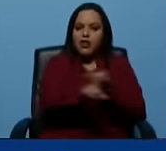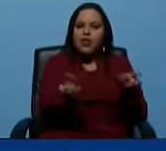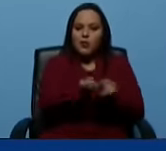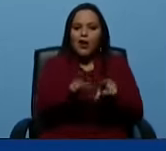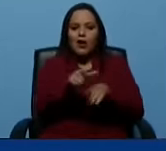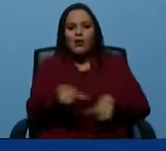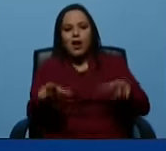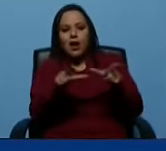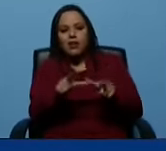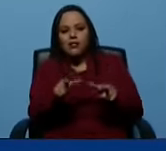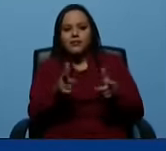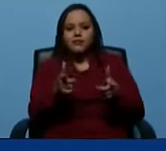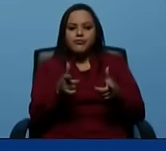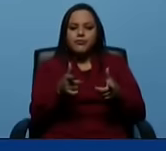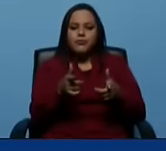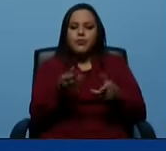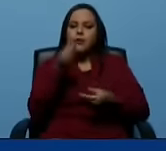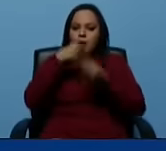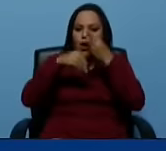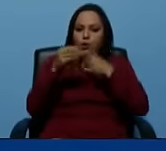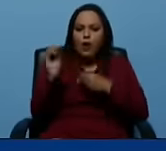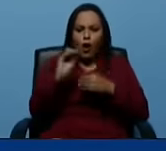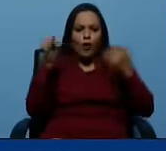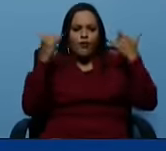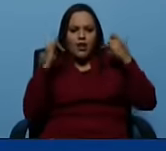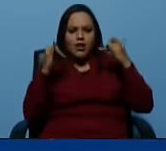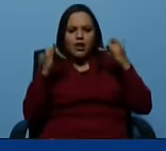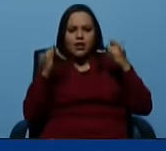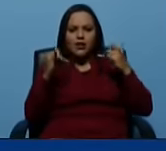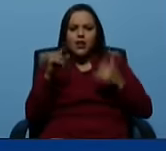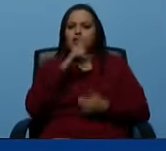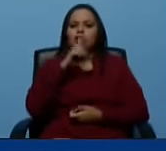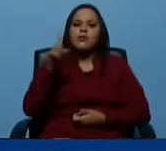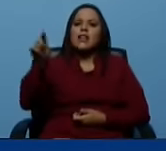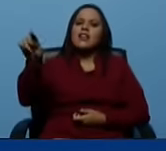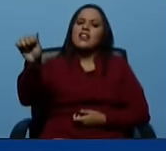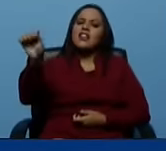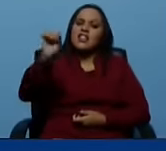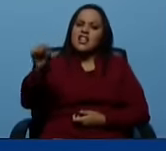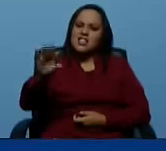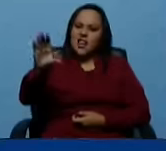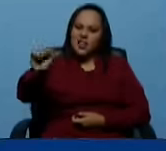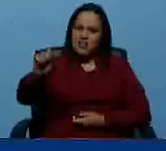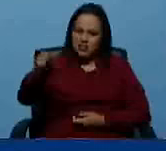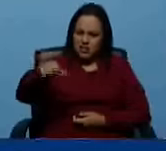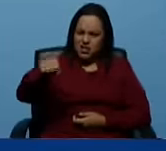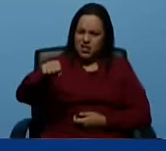tascas, en las discotecas, todavía se llaman tascas, ¿sí?